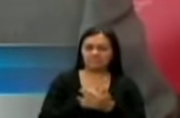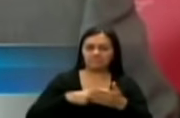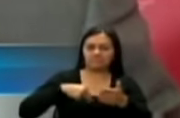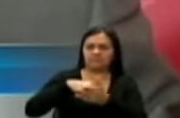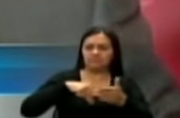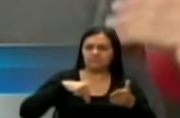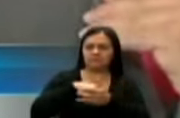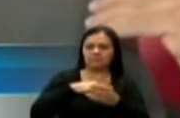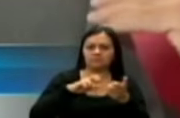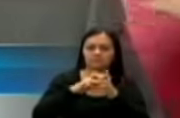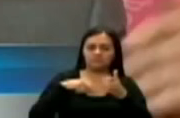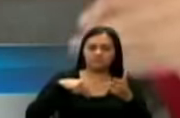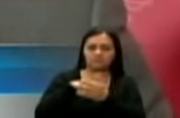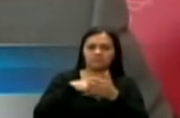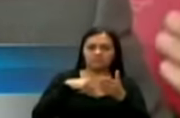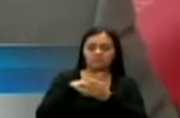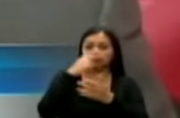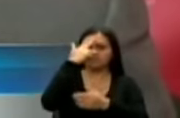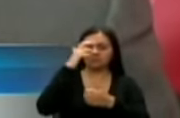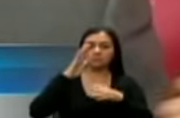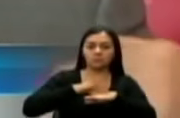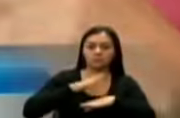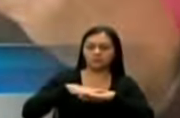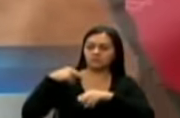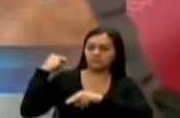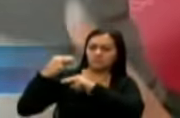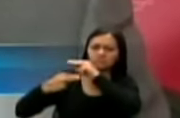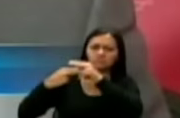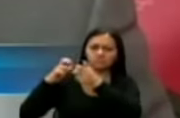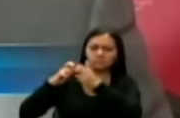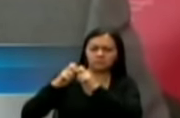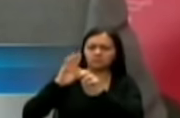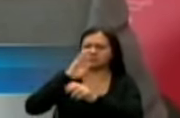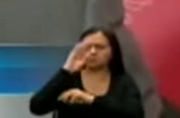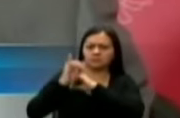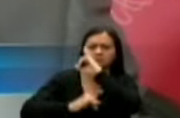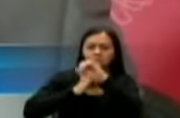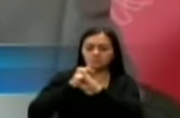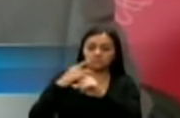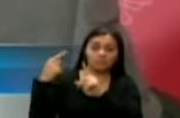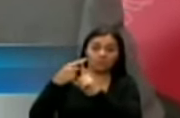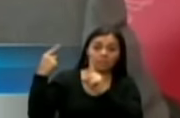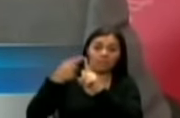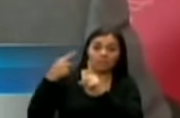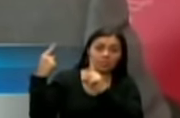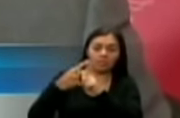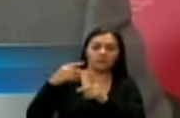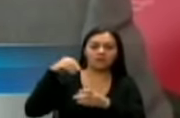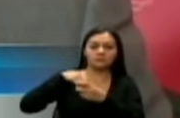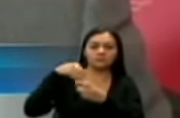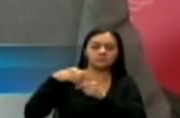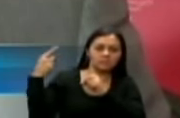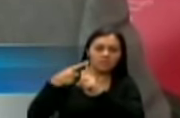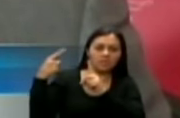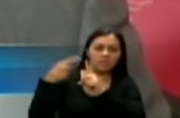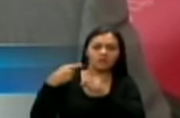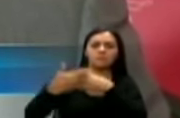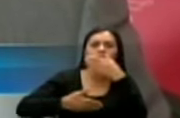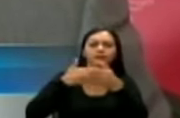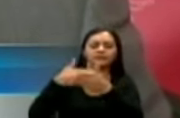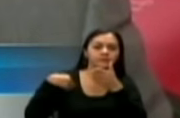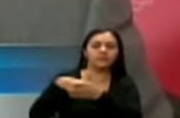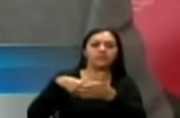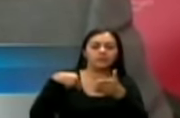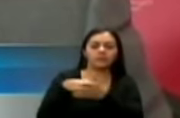puestos por las herencias recibidas y no superadas, por el marco internacional y por conflictos internos de los procesos progresistas en América